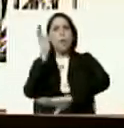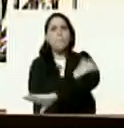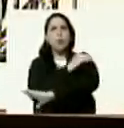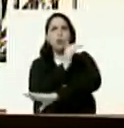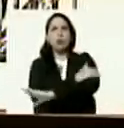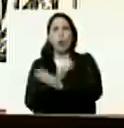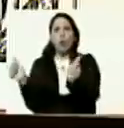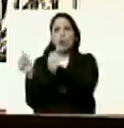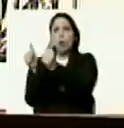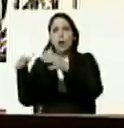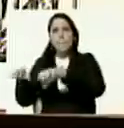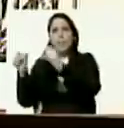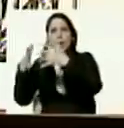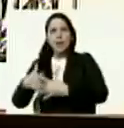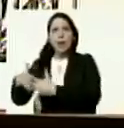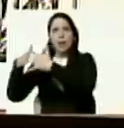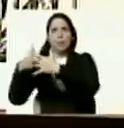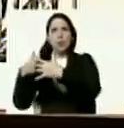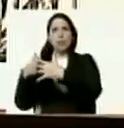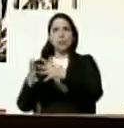el imperialismo.